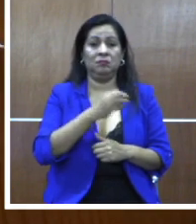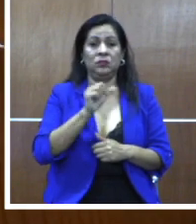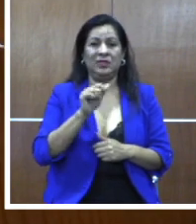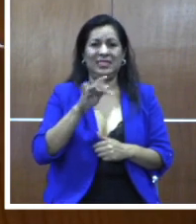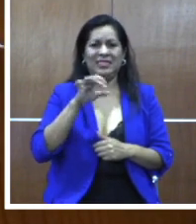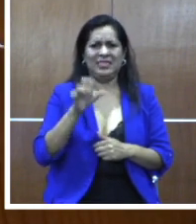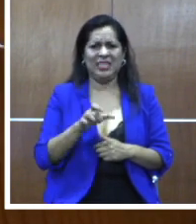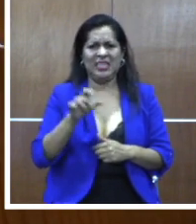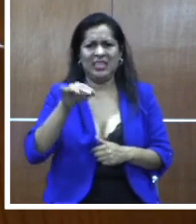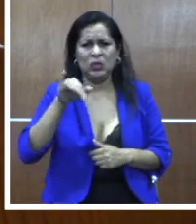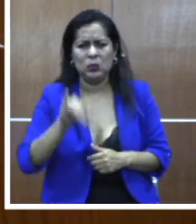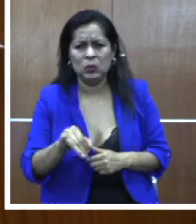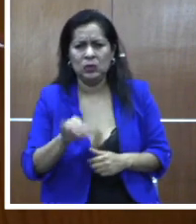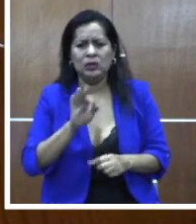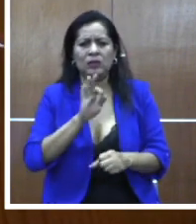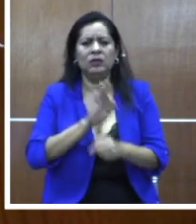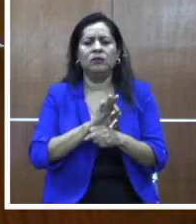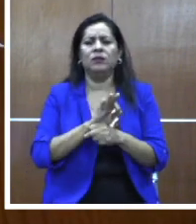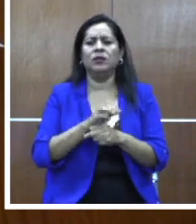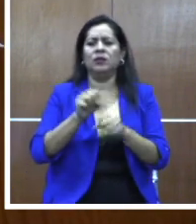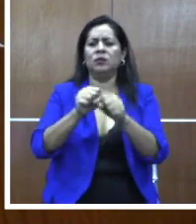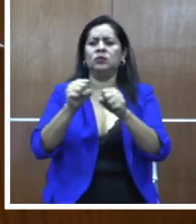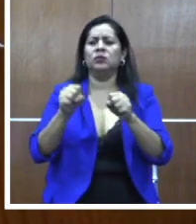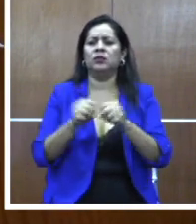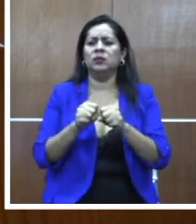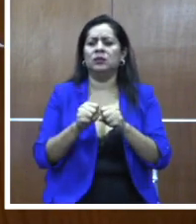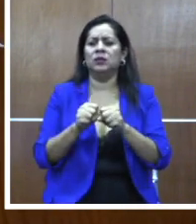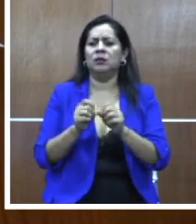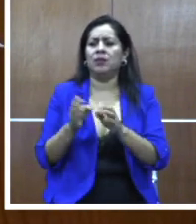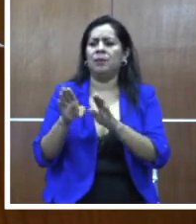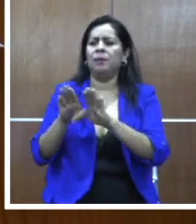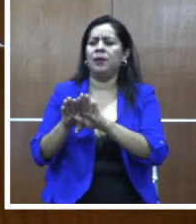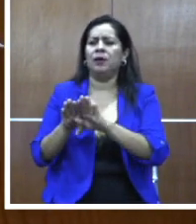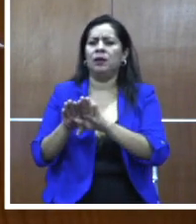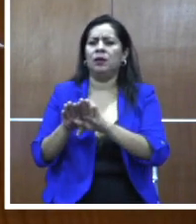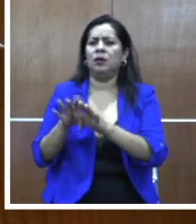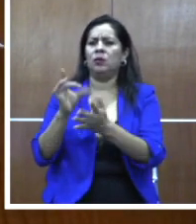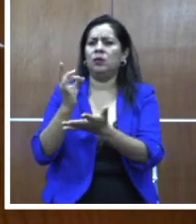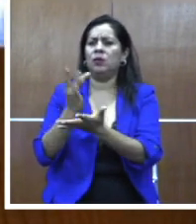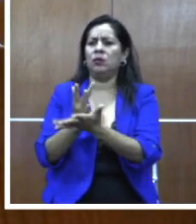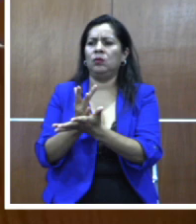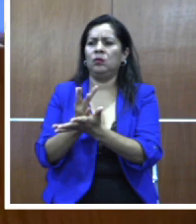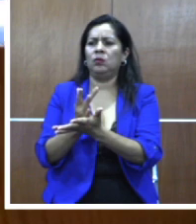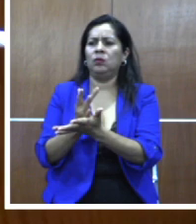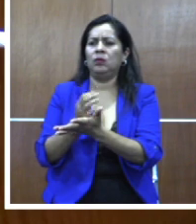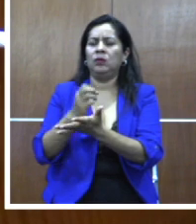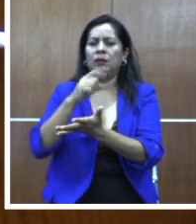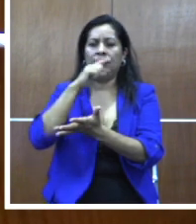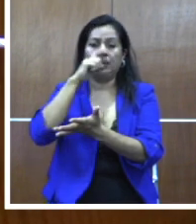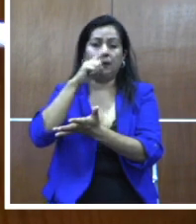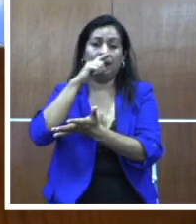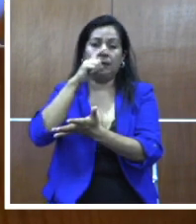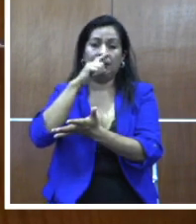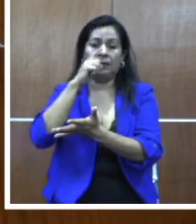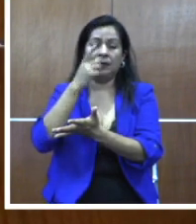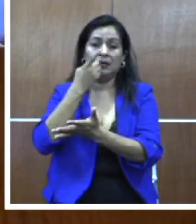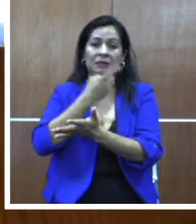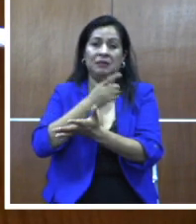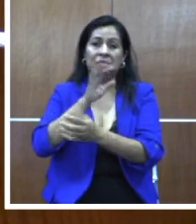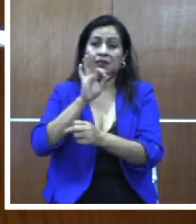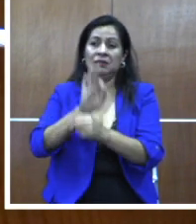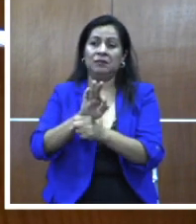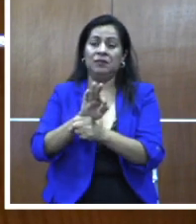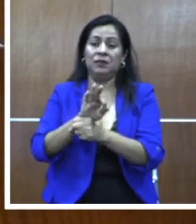Montesquieu y defienden un sistema cerrado, vertical, elitista, fingen defender